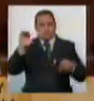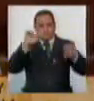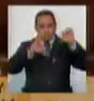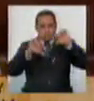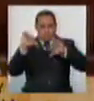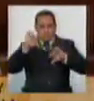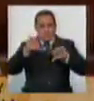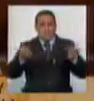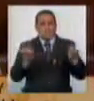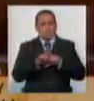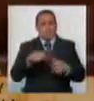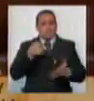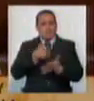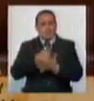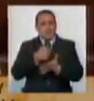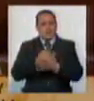cuales